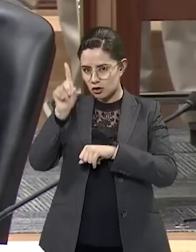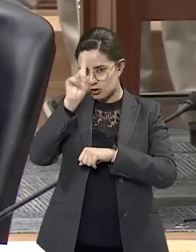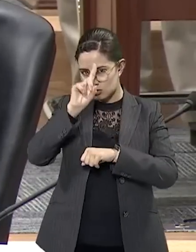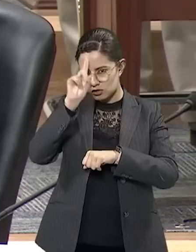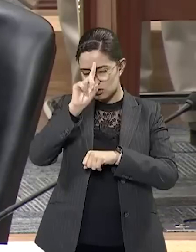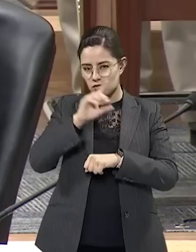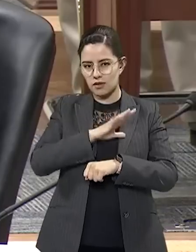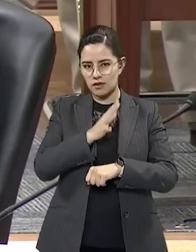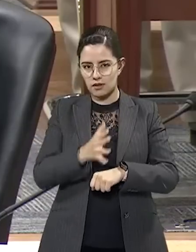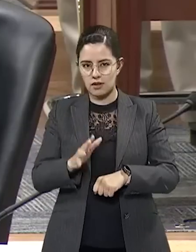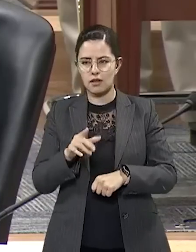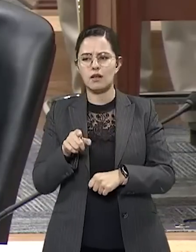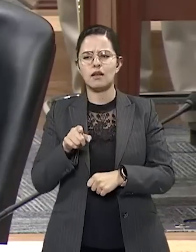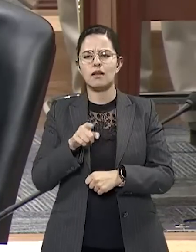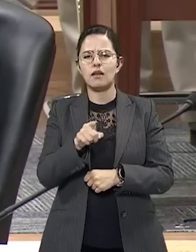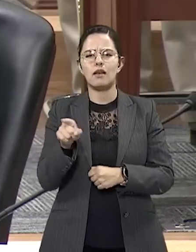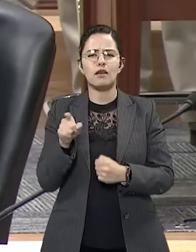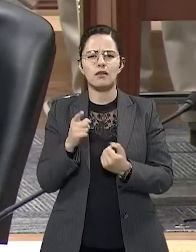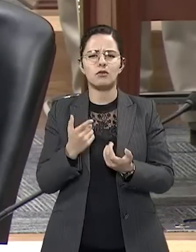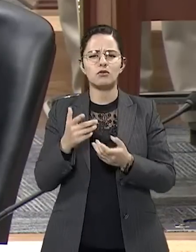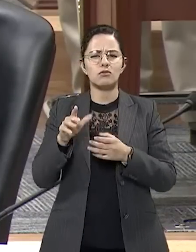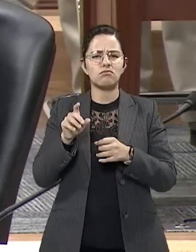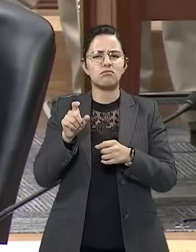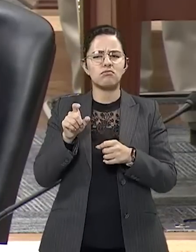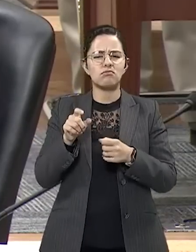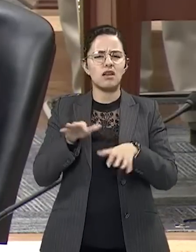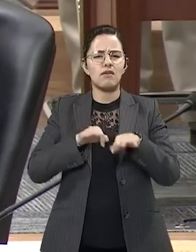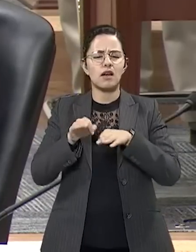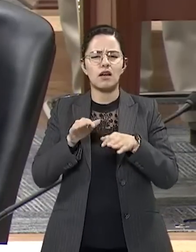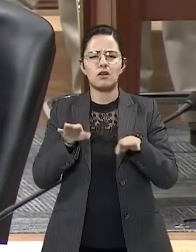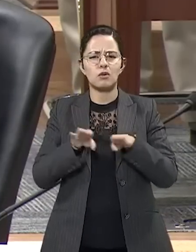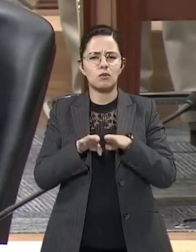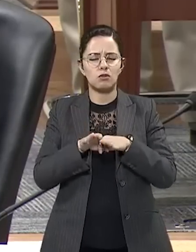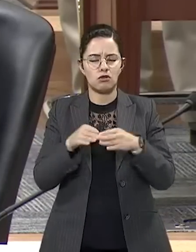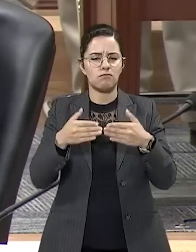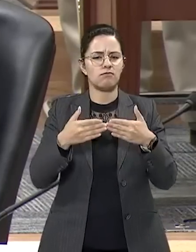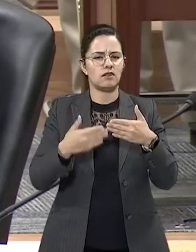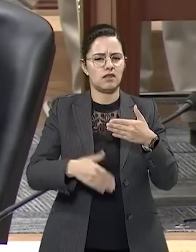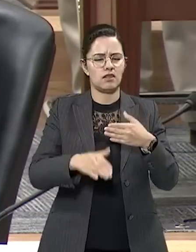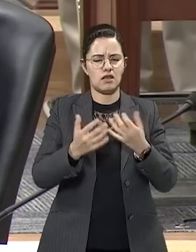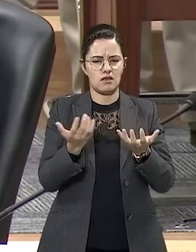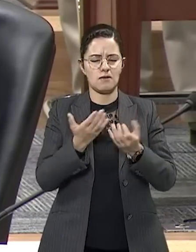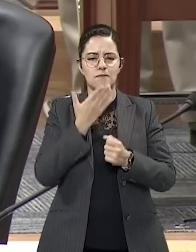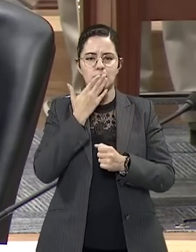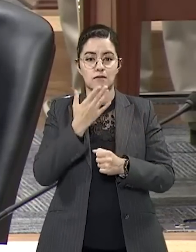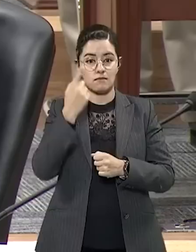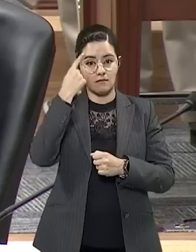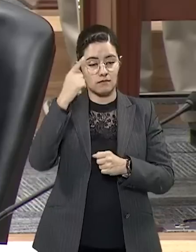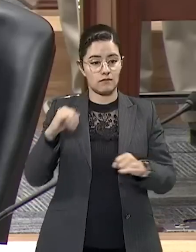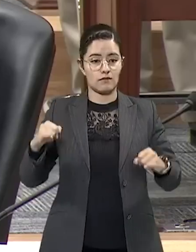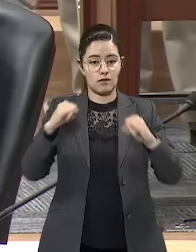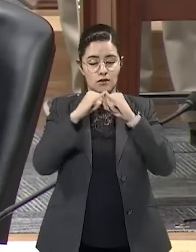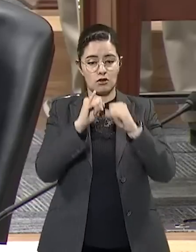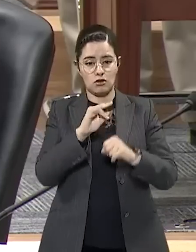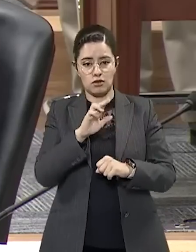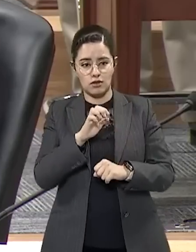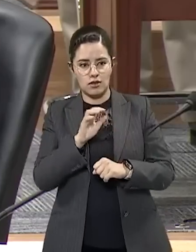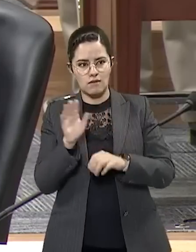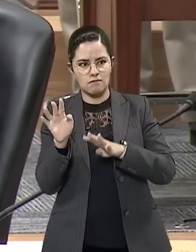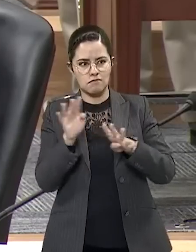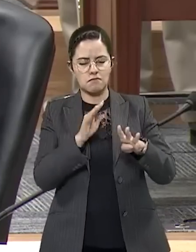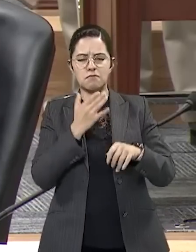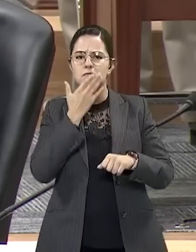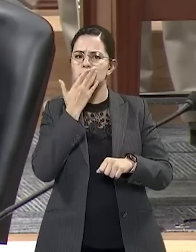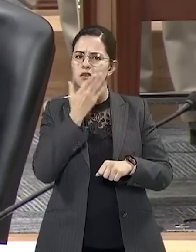garantizar que el INE siga siendo ejemplo de una institución profesional eficiente y garante del Estado de